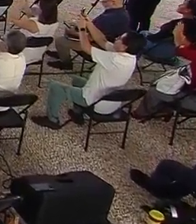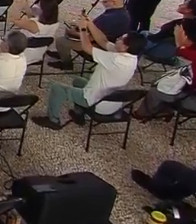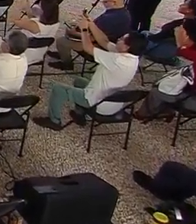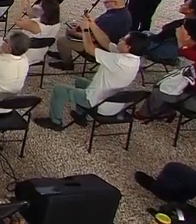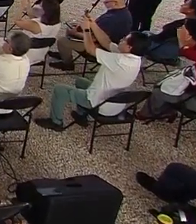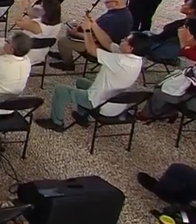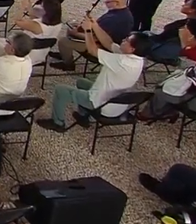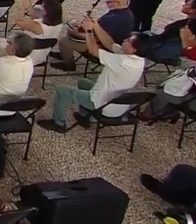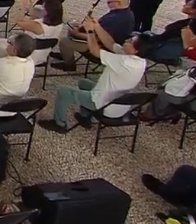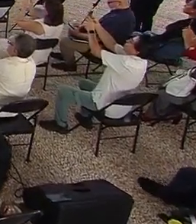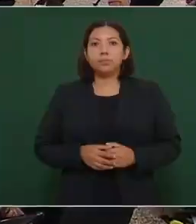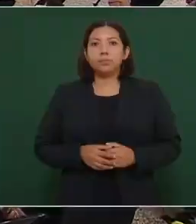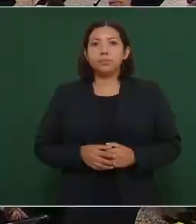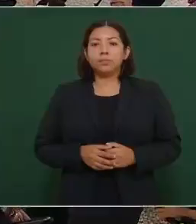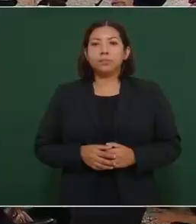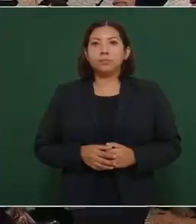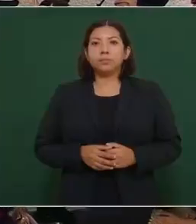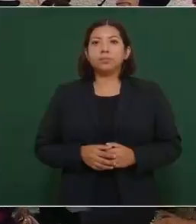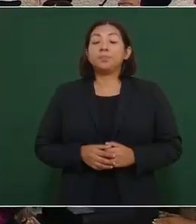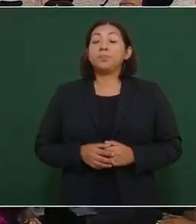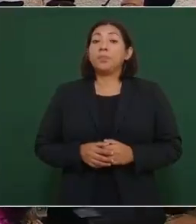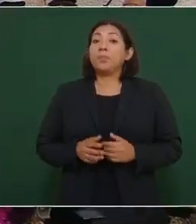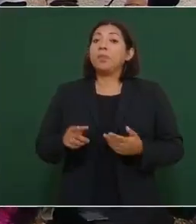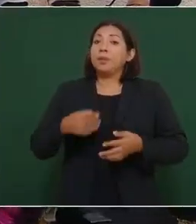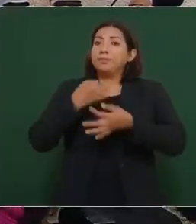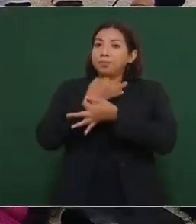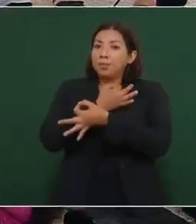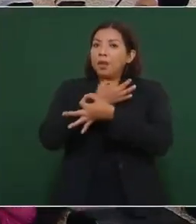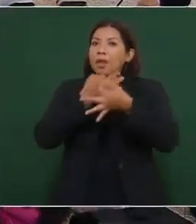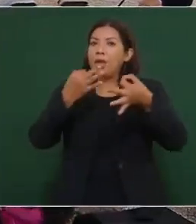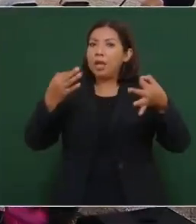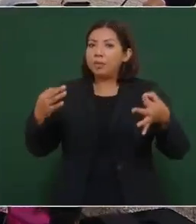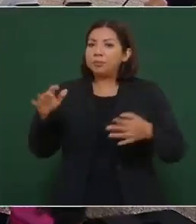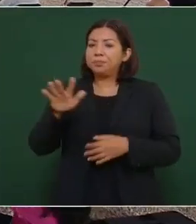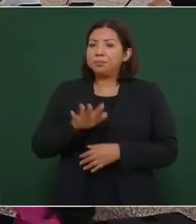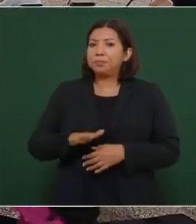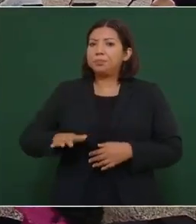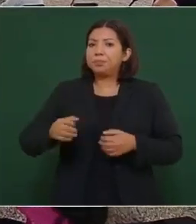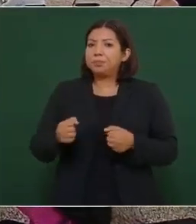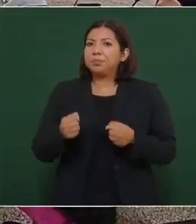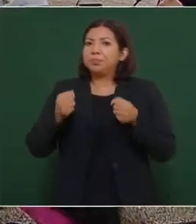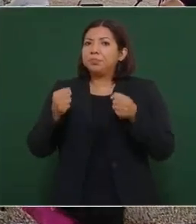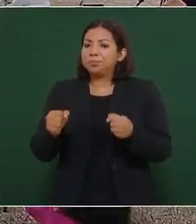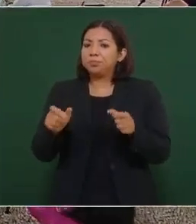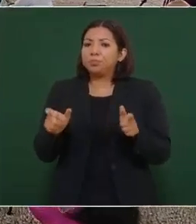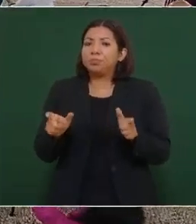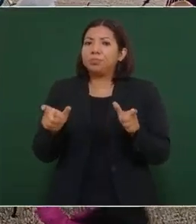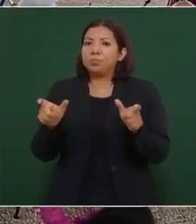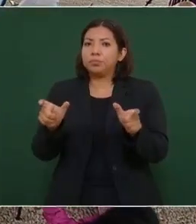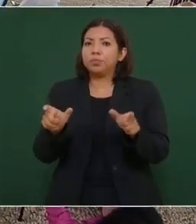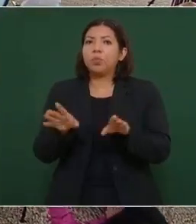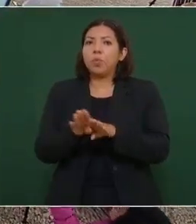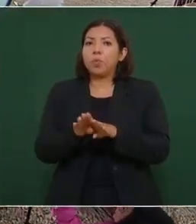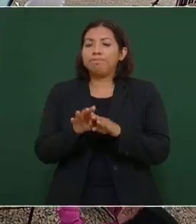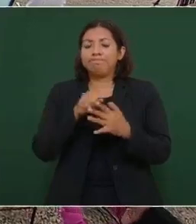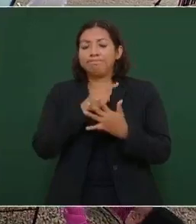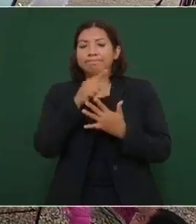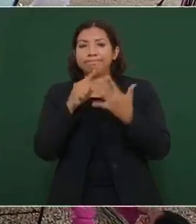cómo vamos en materia de seguridad y también sobre otros temas.